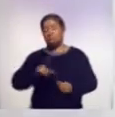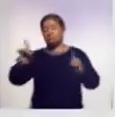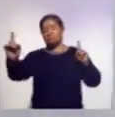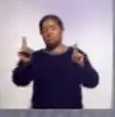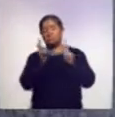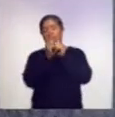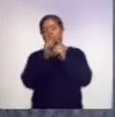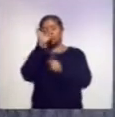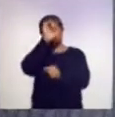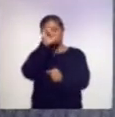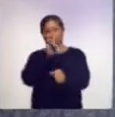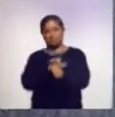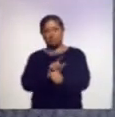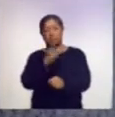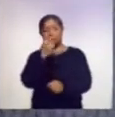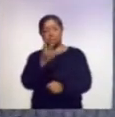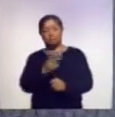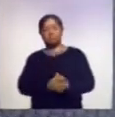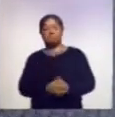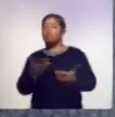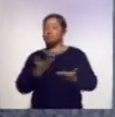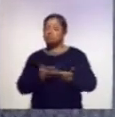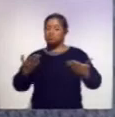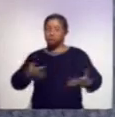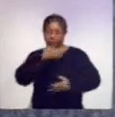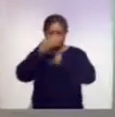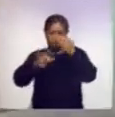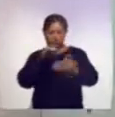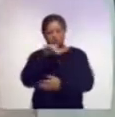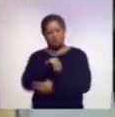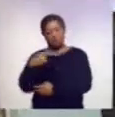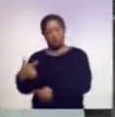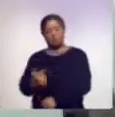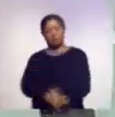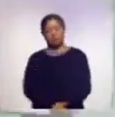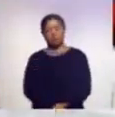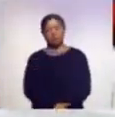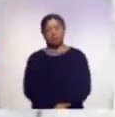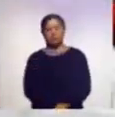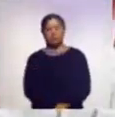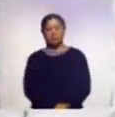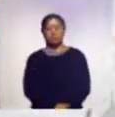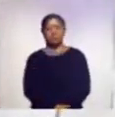culturas. Para Ahora Noticias, Marian Gómez.